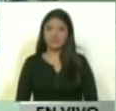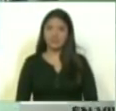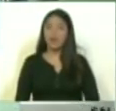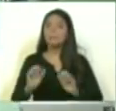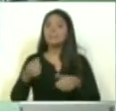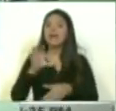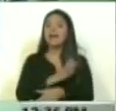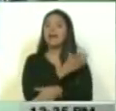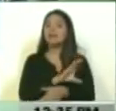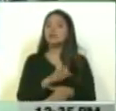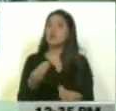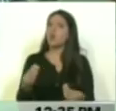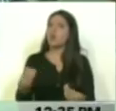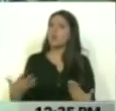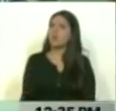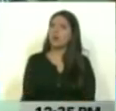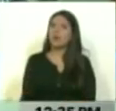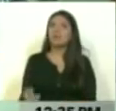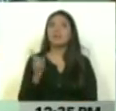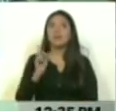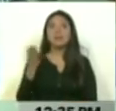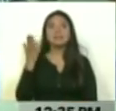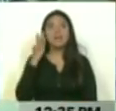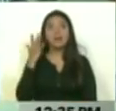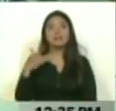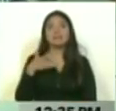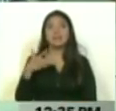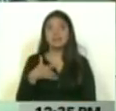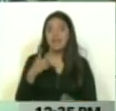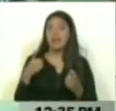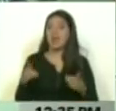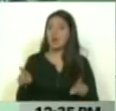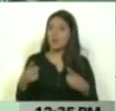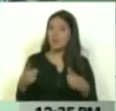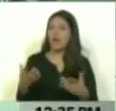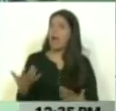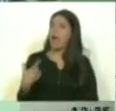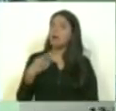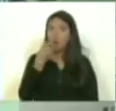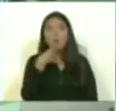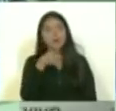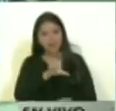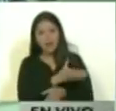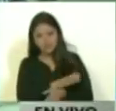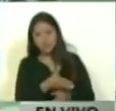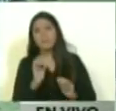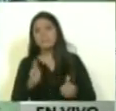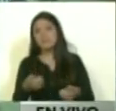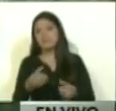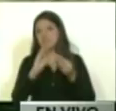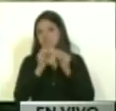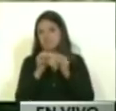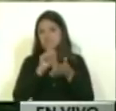canción? Dice así: hay que saber sentir la música. Y el tipo: qué buena esa canción, está buenísima, vamos, y la montamos.